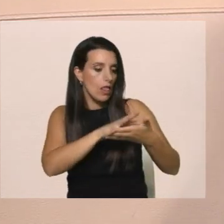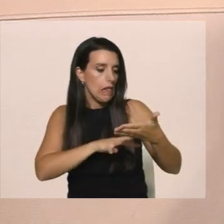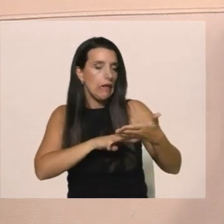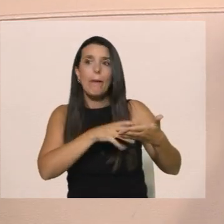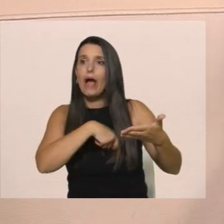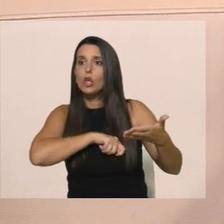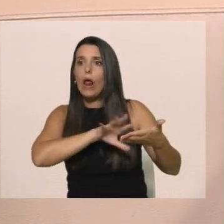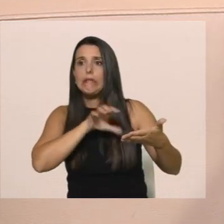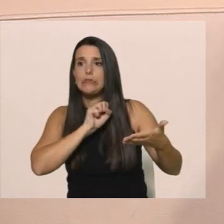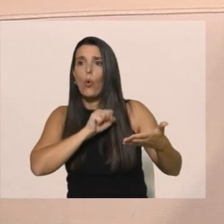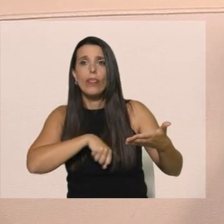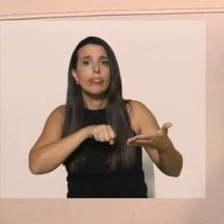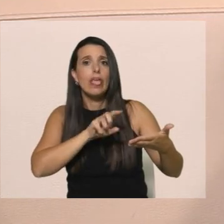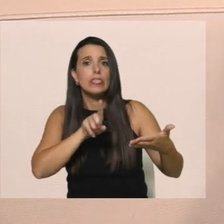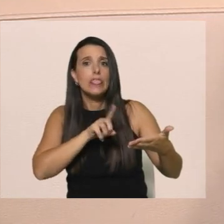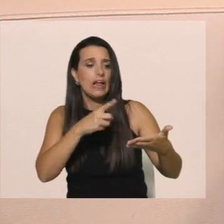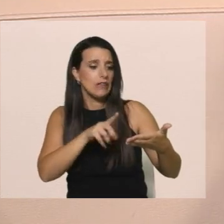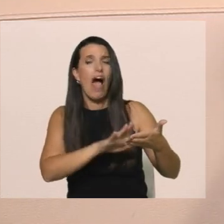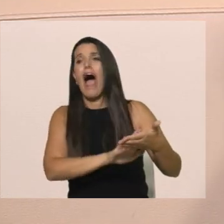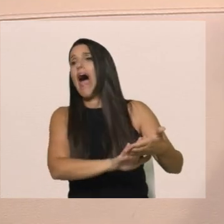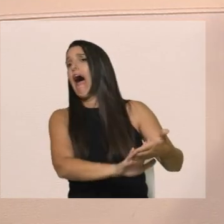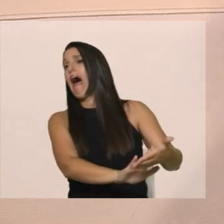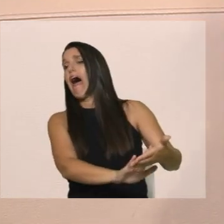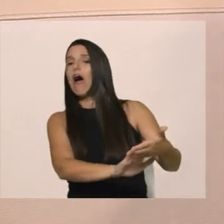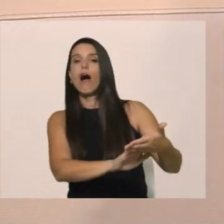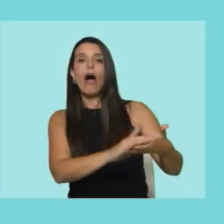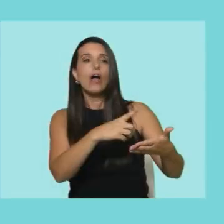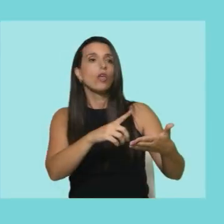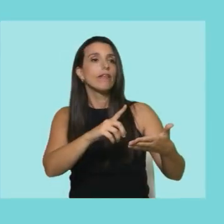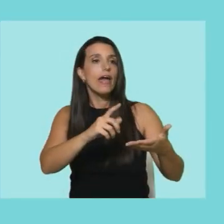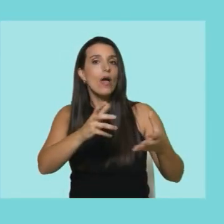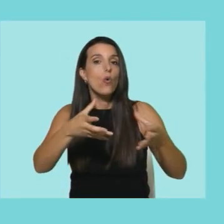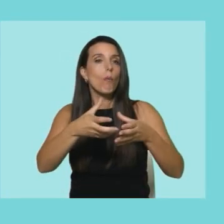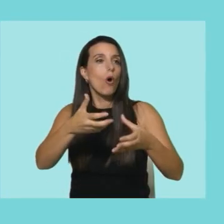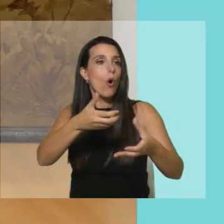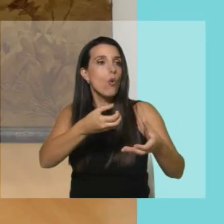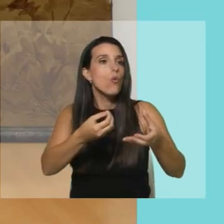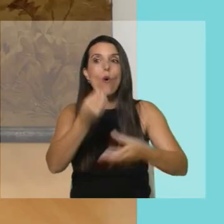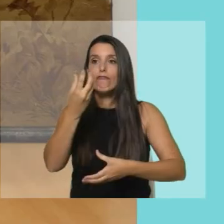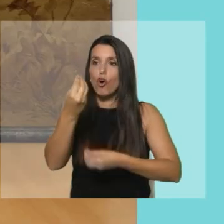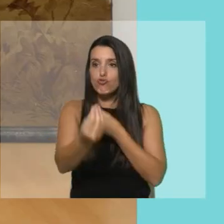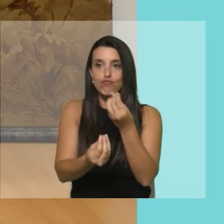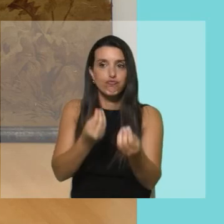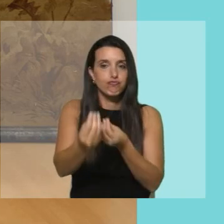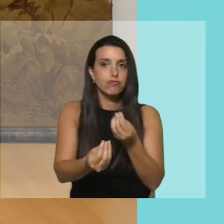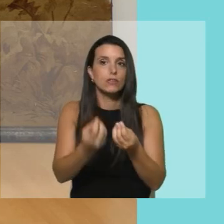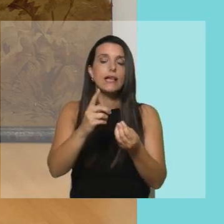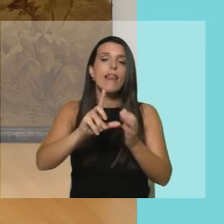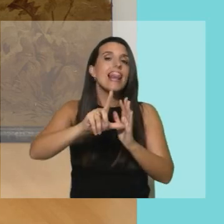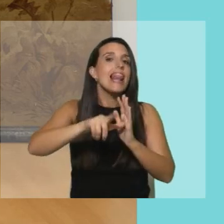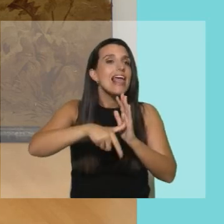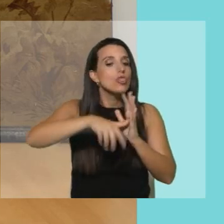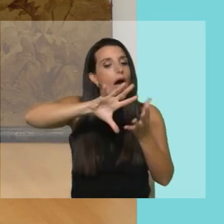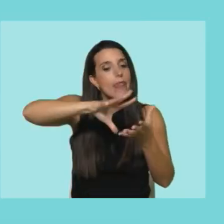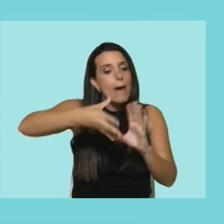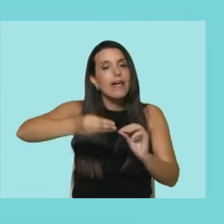idioma Claro, español claro. y se iban alejando, entonces el grupo se iba renovando. Fue un proceso muy lento, de mucha adaptación,